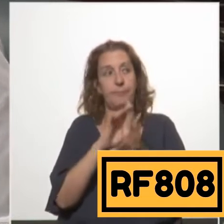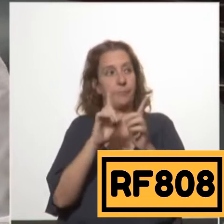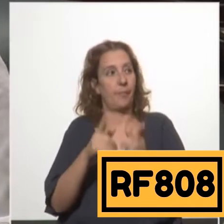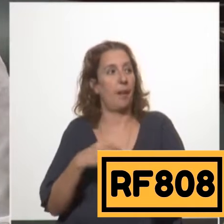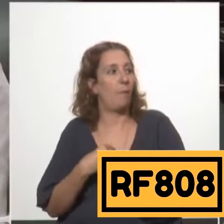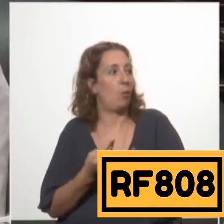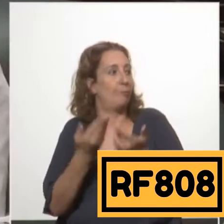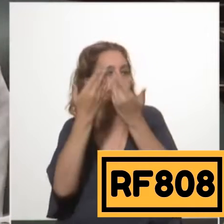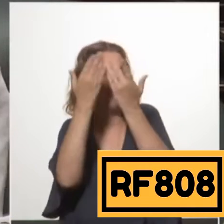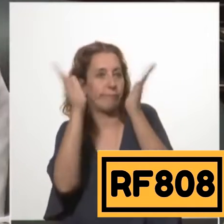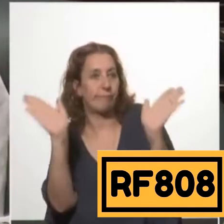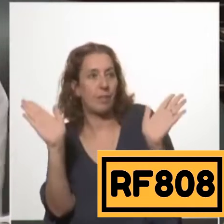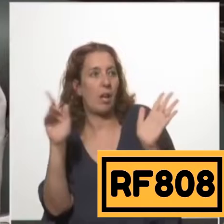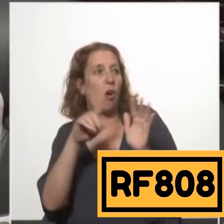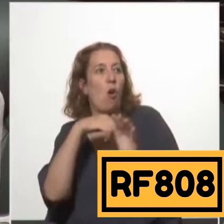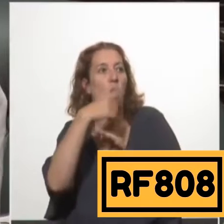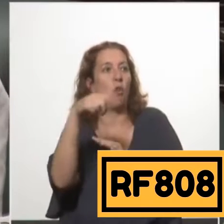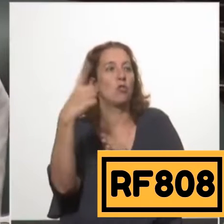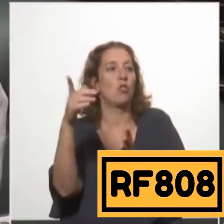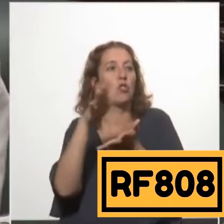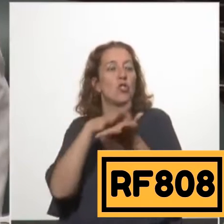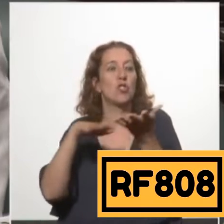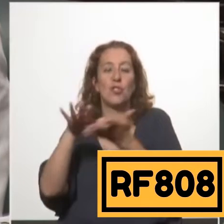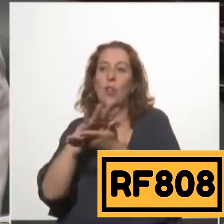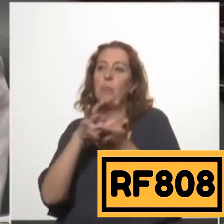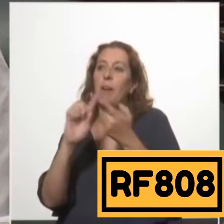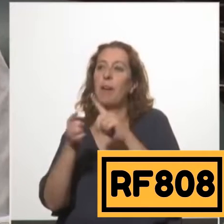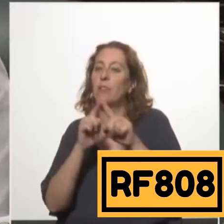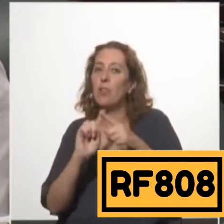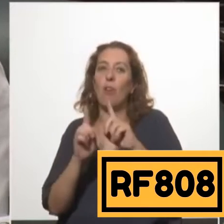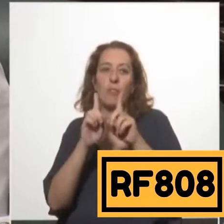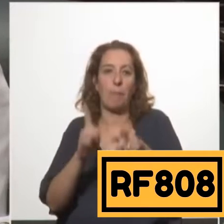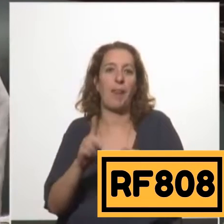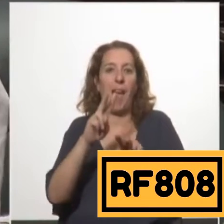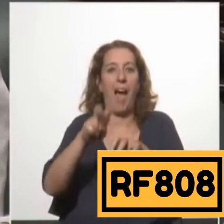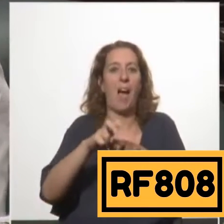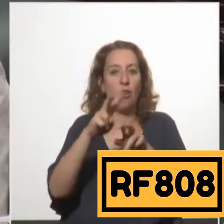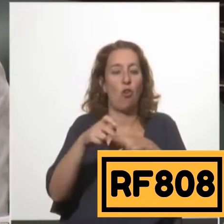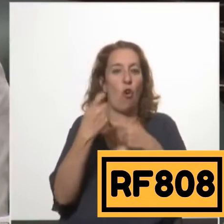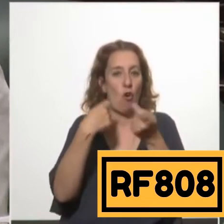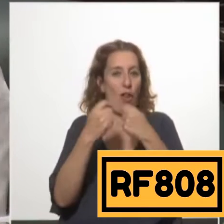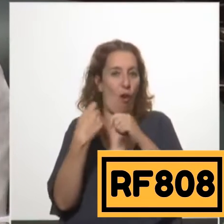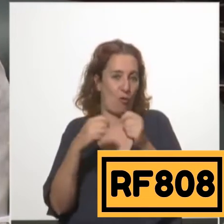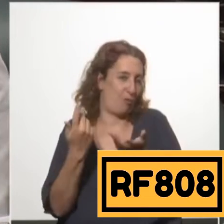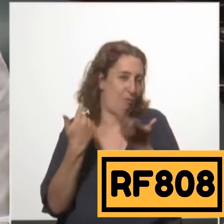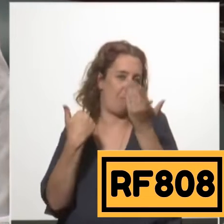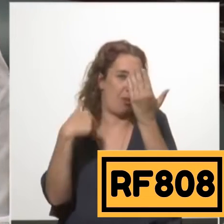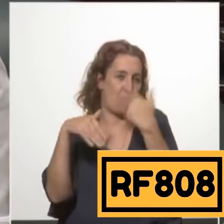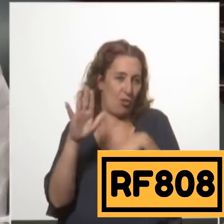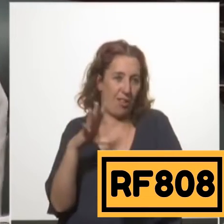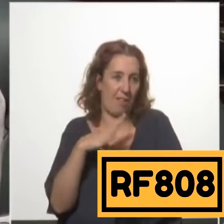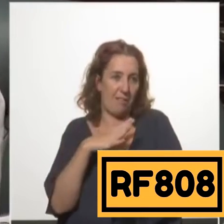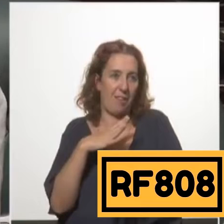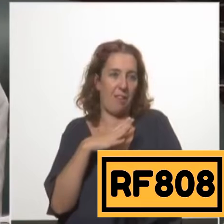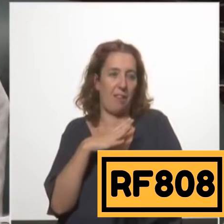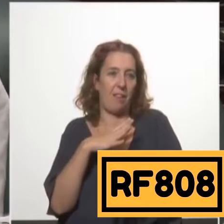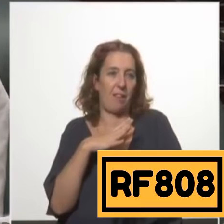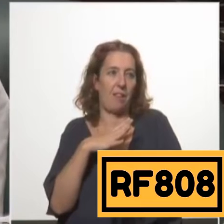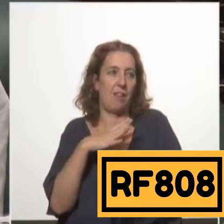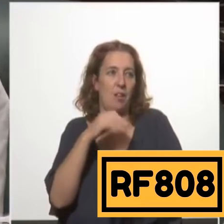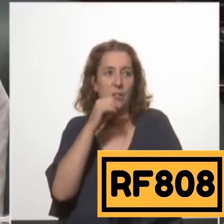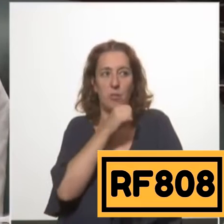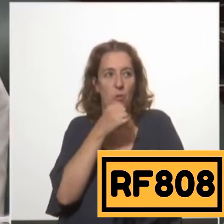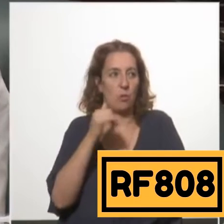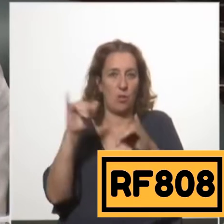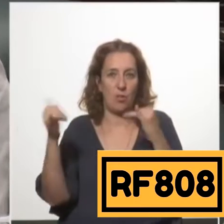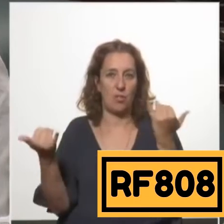vocación aperturista de otros sectores más vinculados al agronegocio, que también necesitan, que la mayoría tienen ya básicamente resuelto la